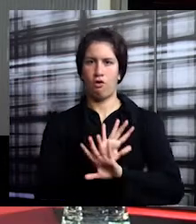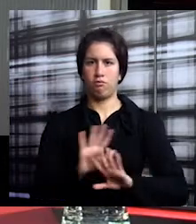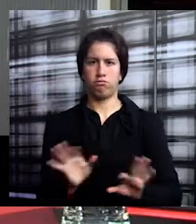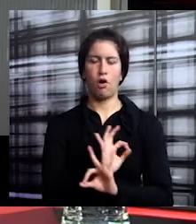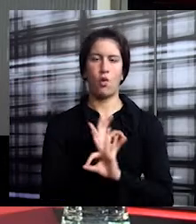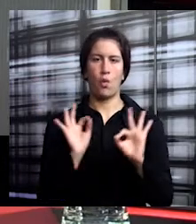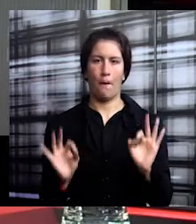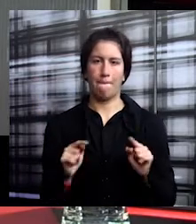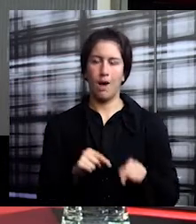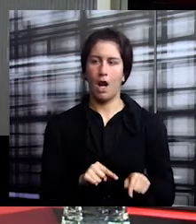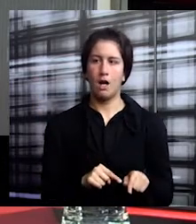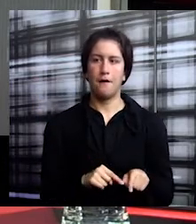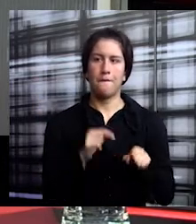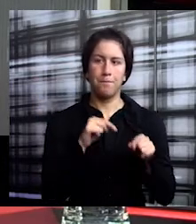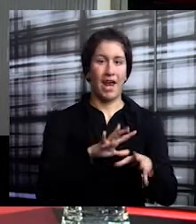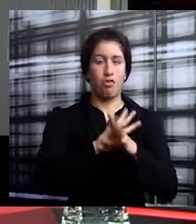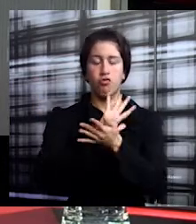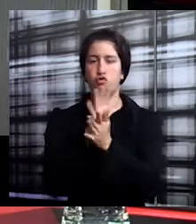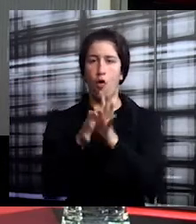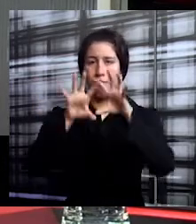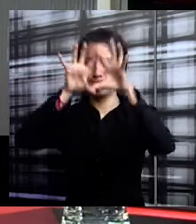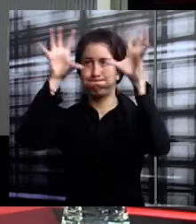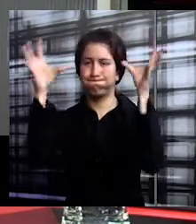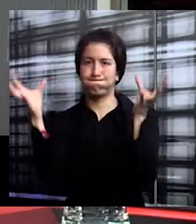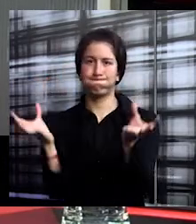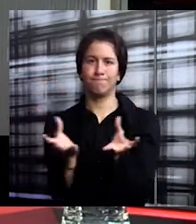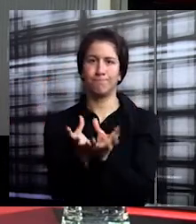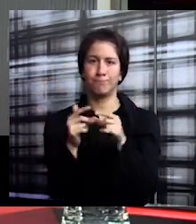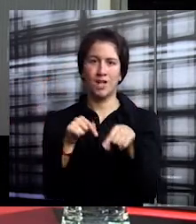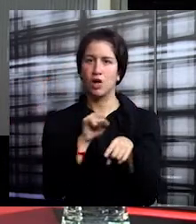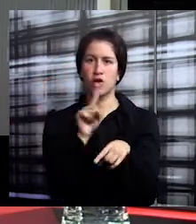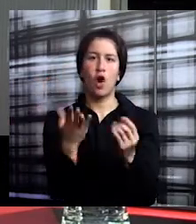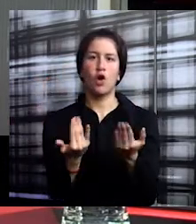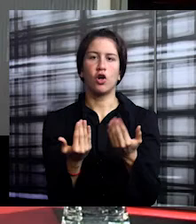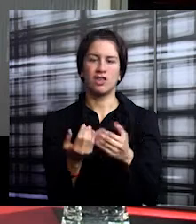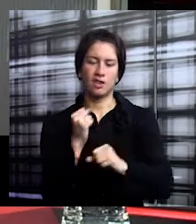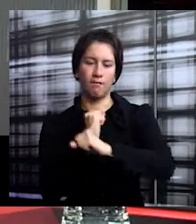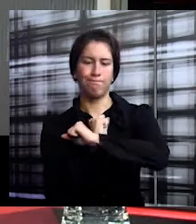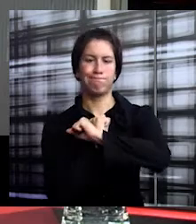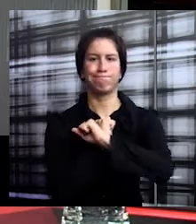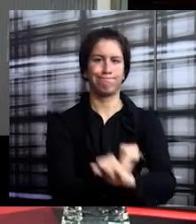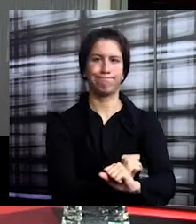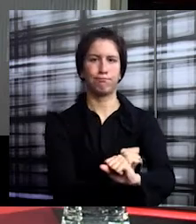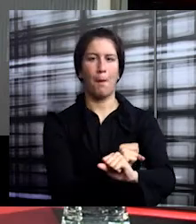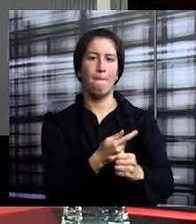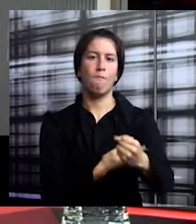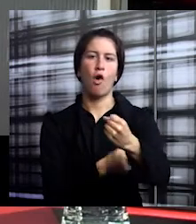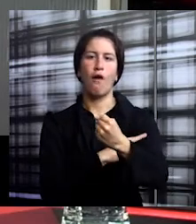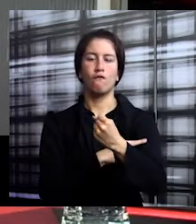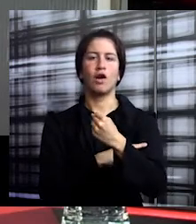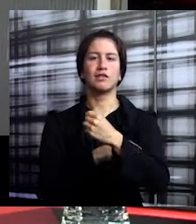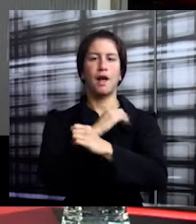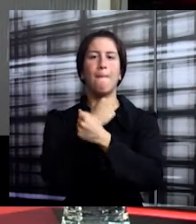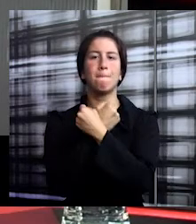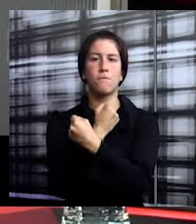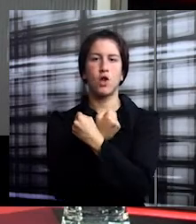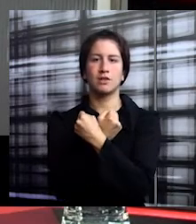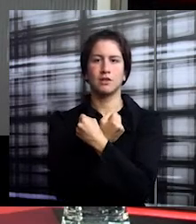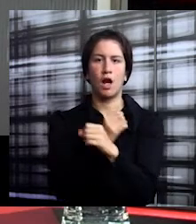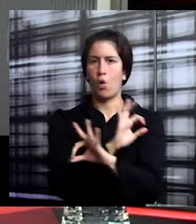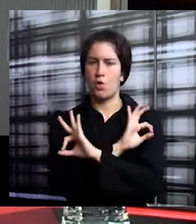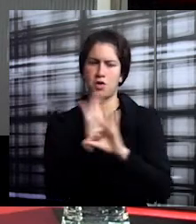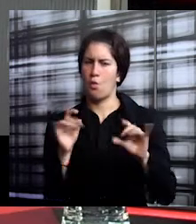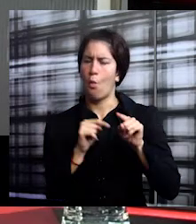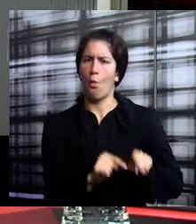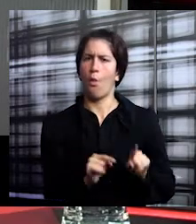acuerdo en todas partes del mundo que no necesitan ser reprimidas por fuerza policial o de ninguna especie, porque son personas